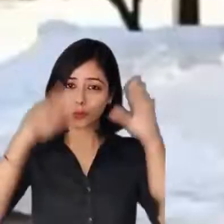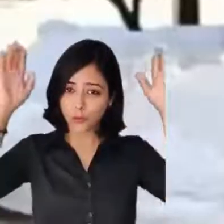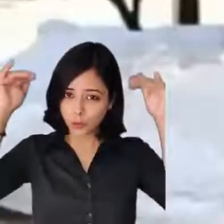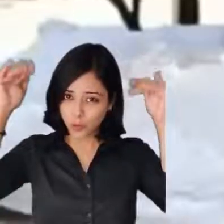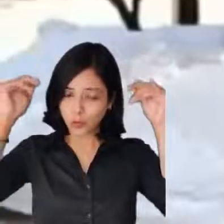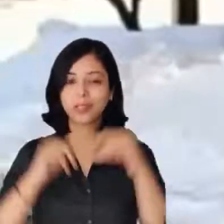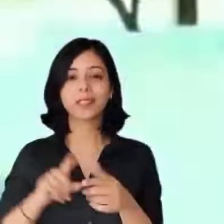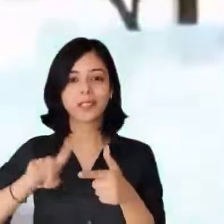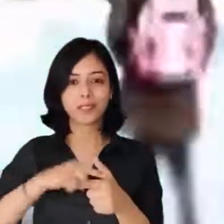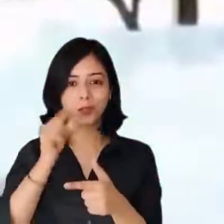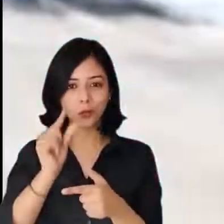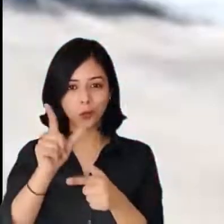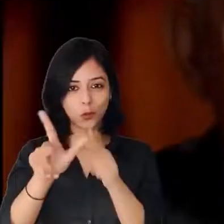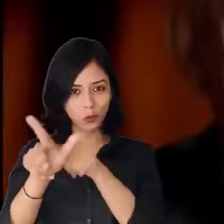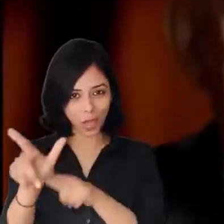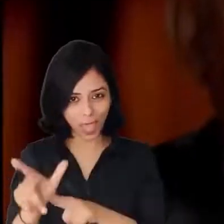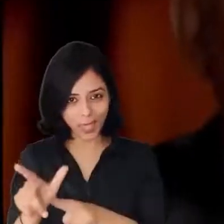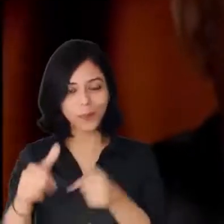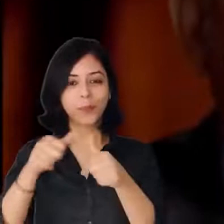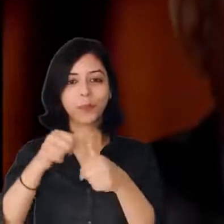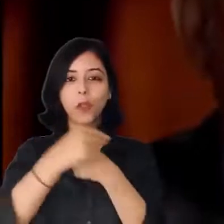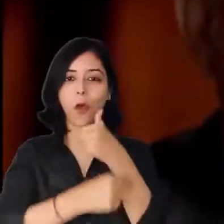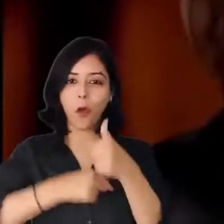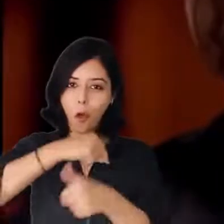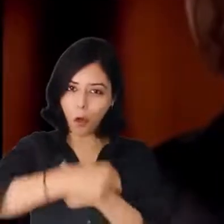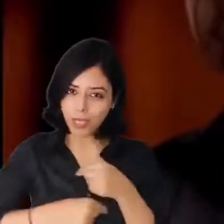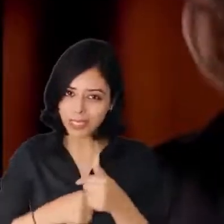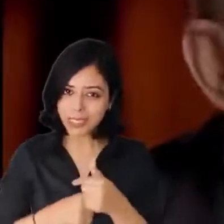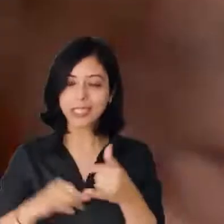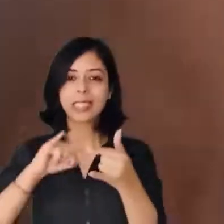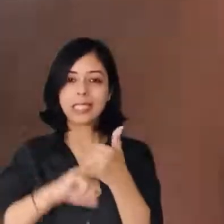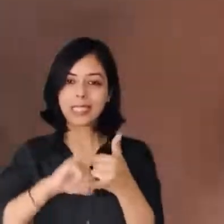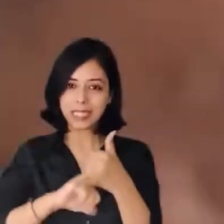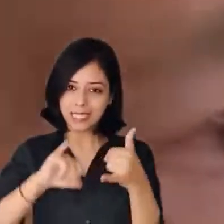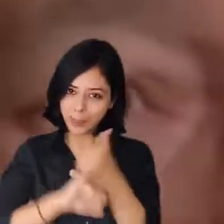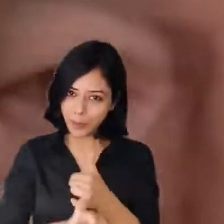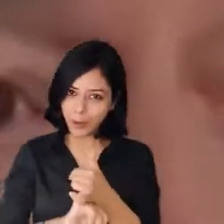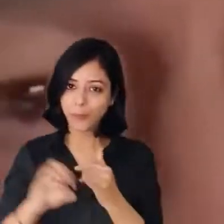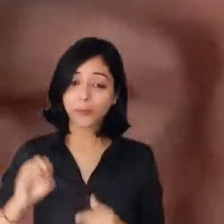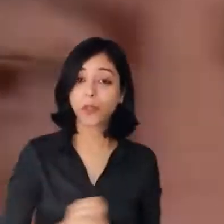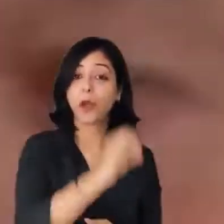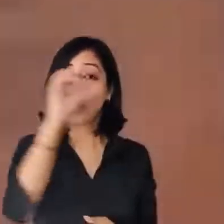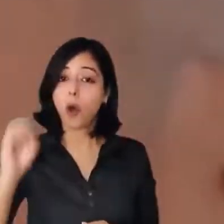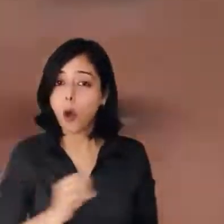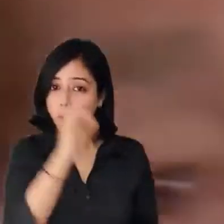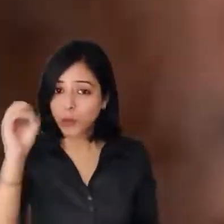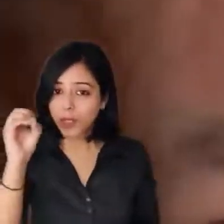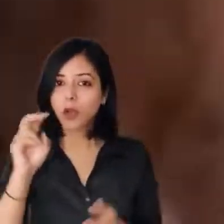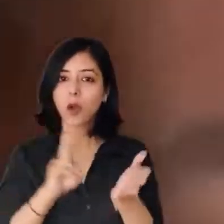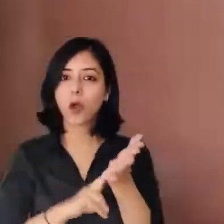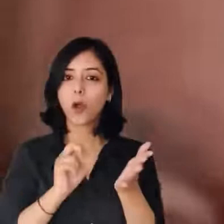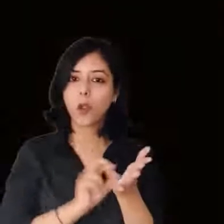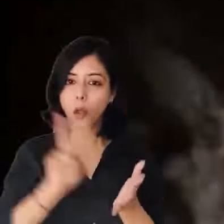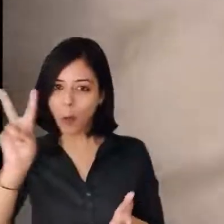pasado por alto. Regresamos a nuestra oficina y ahí había una pizarra. Íbamos controlando todo